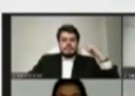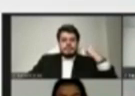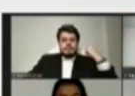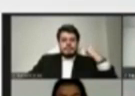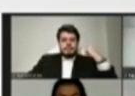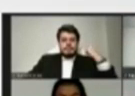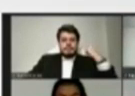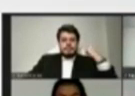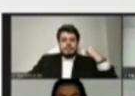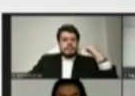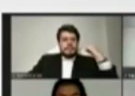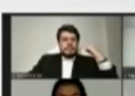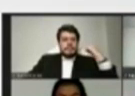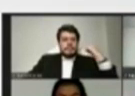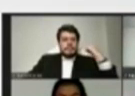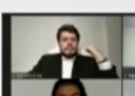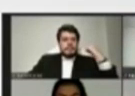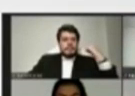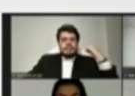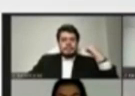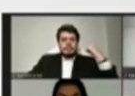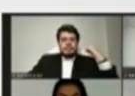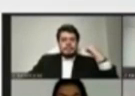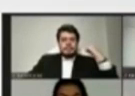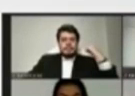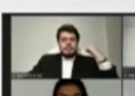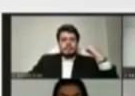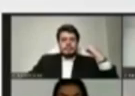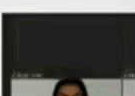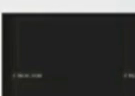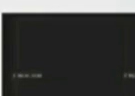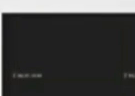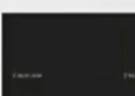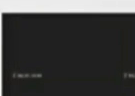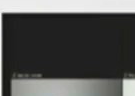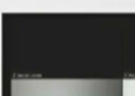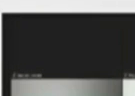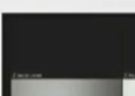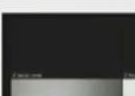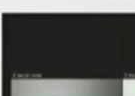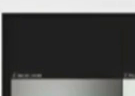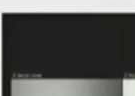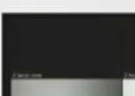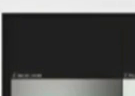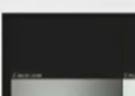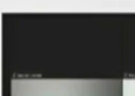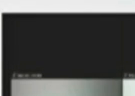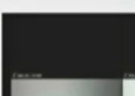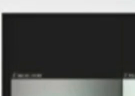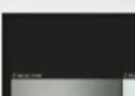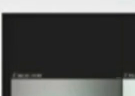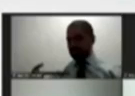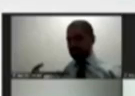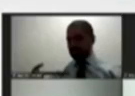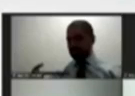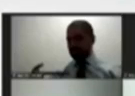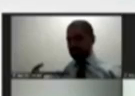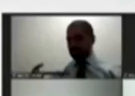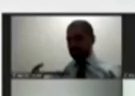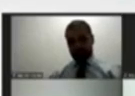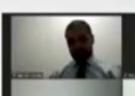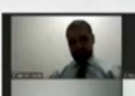felicitarlo o simplemente darle las gracias. No podemos reunirnos físicamente para celebrar este día